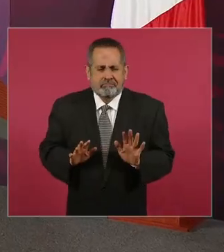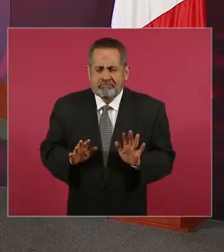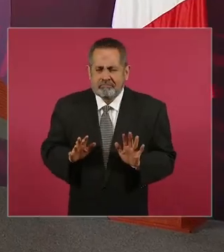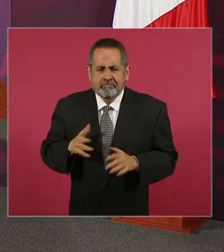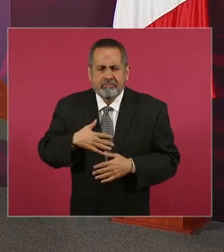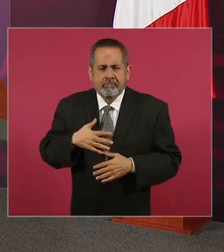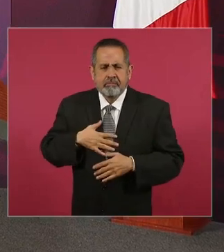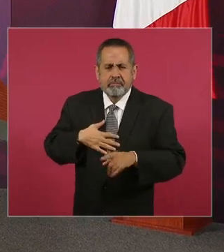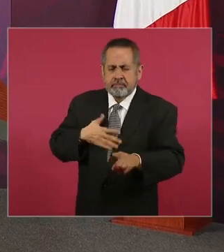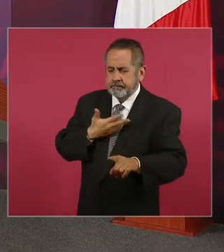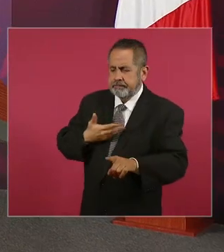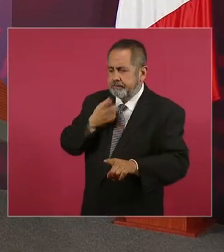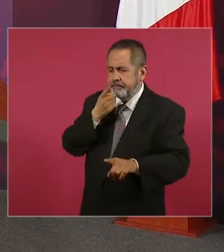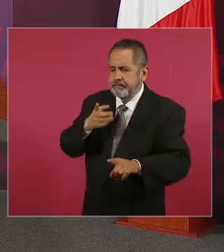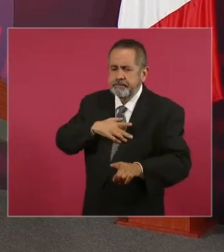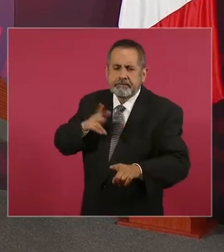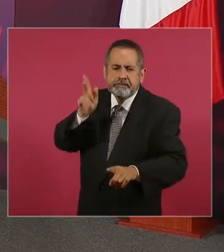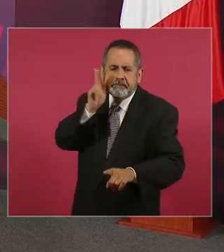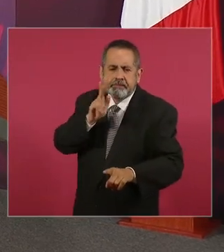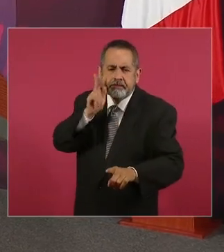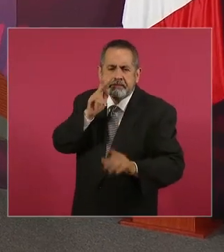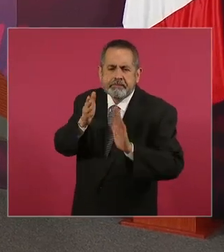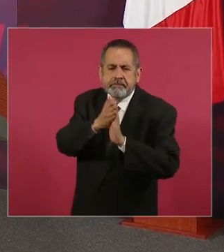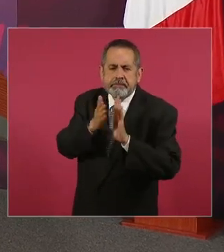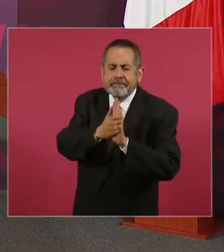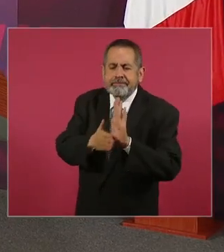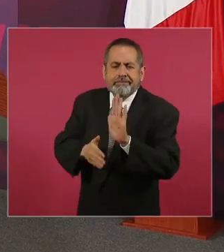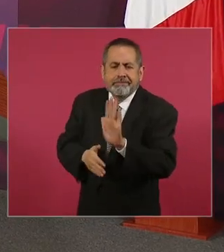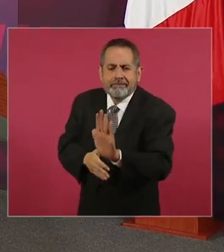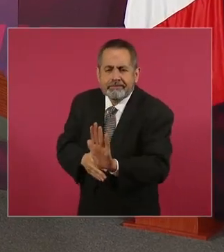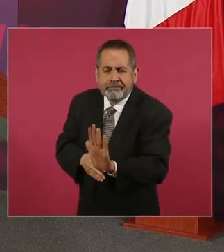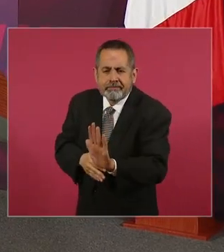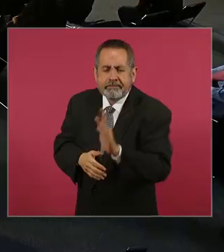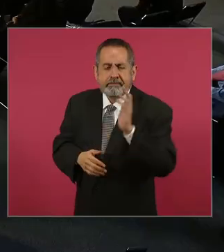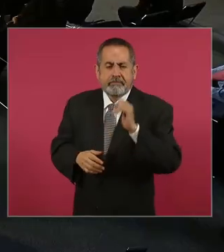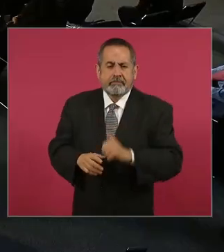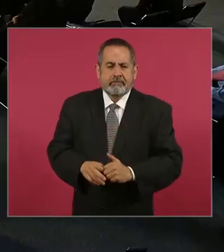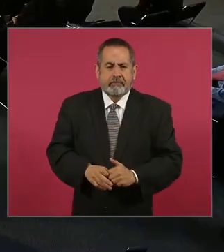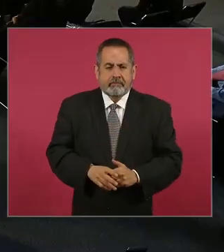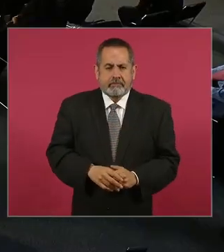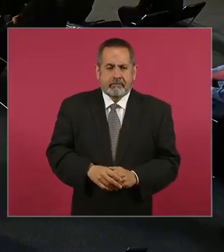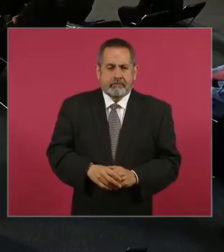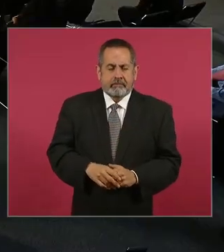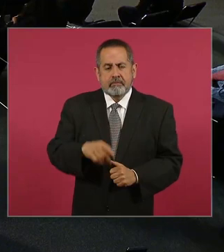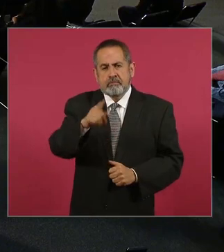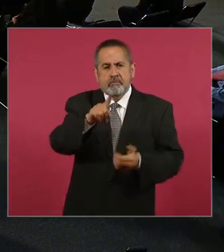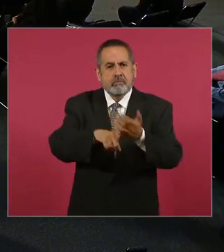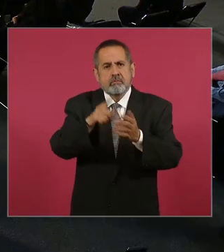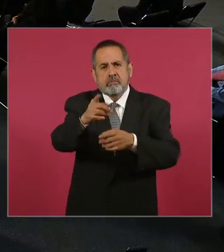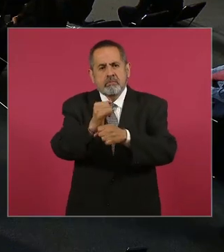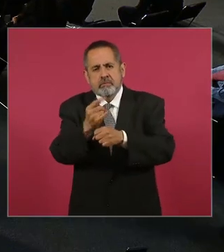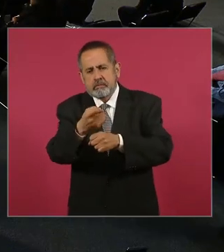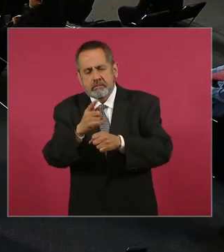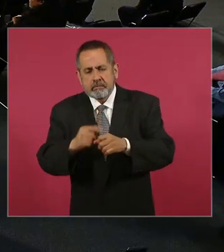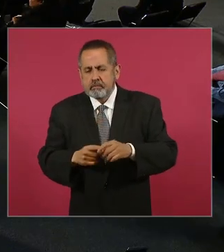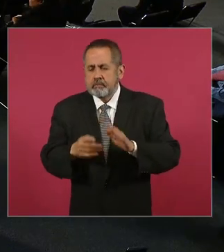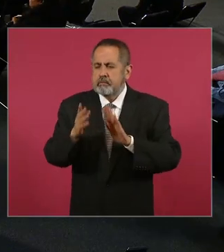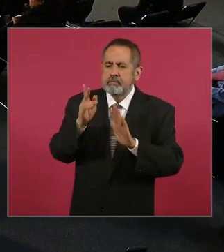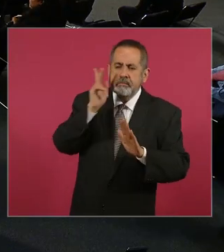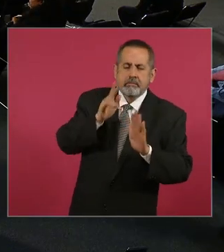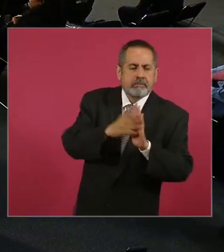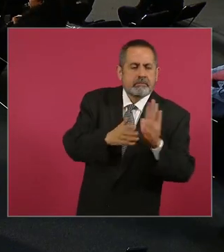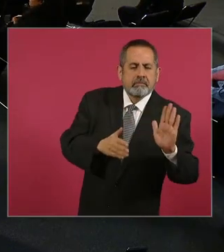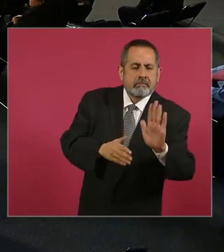solo su palabra. Ella, bueno, ella, pero tiene esas palabras pruebas. No las investigó usted, eso lo investigaron ellos, así pues como el otro